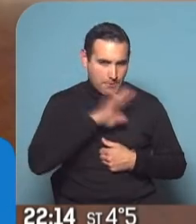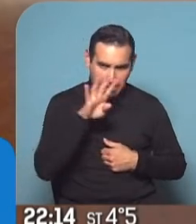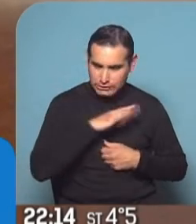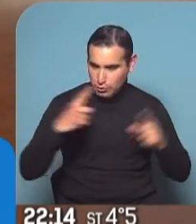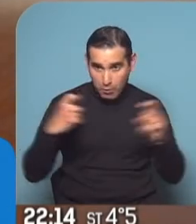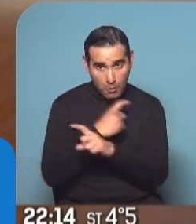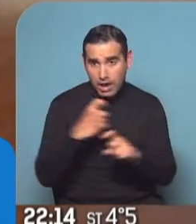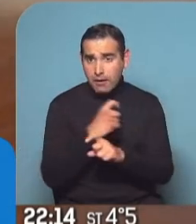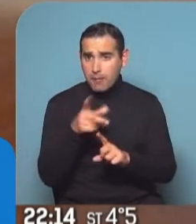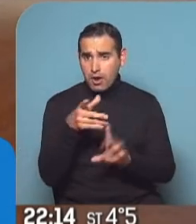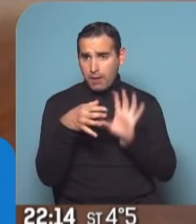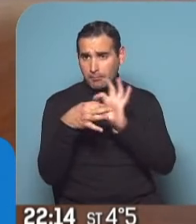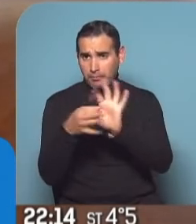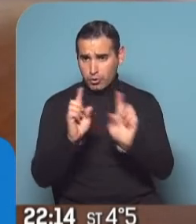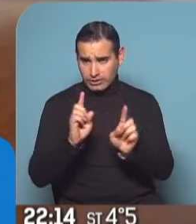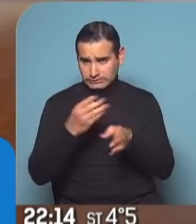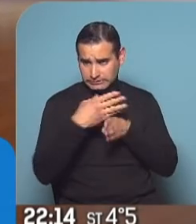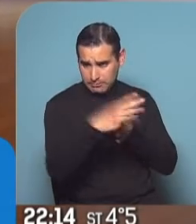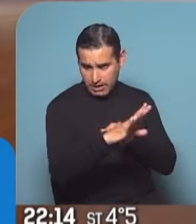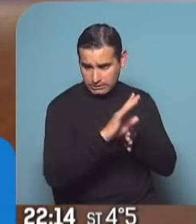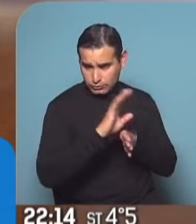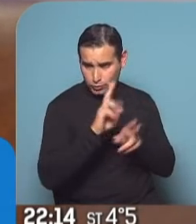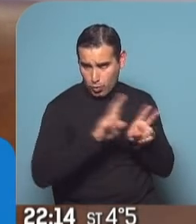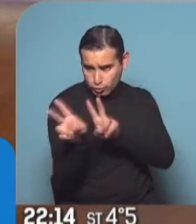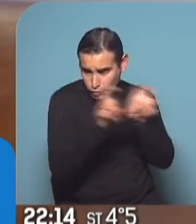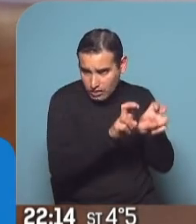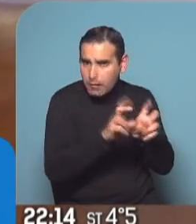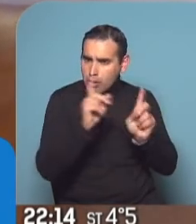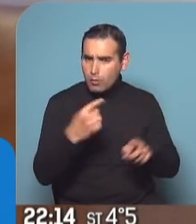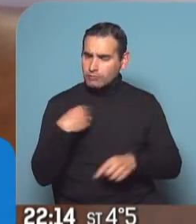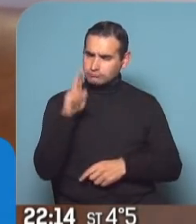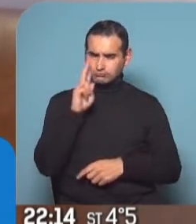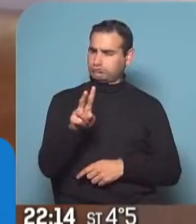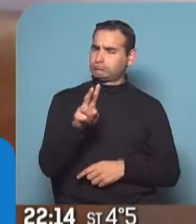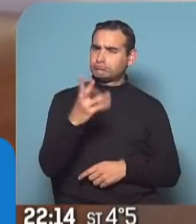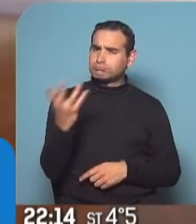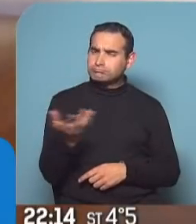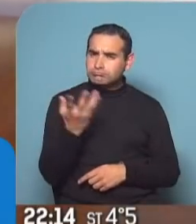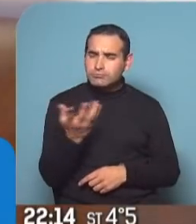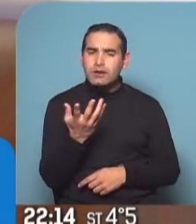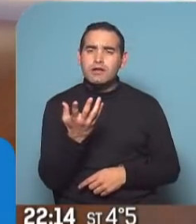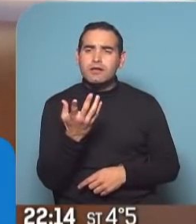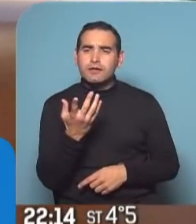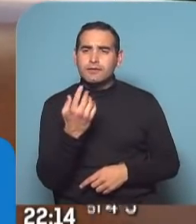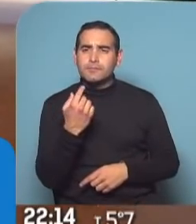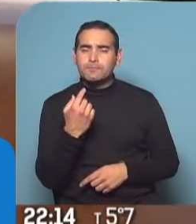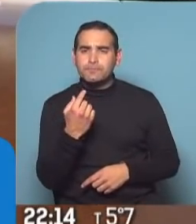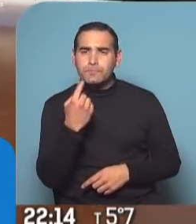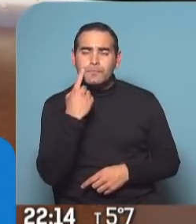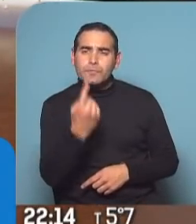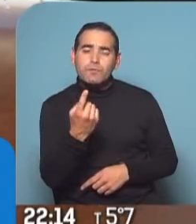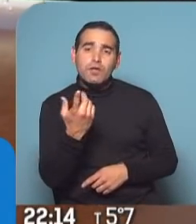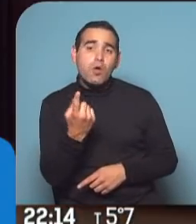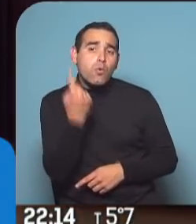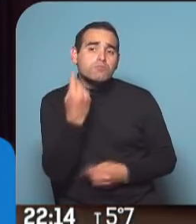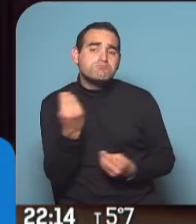bien no están directamente vinculados a esto, en parte, si uno mira un poco las reivindicaciones, una